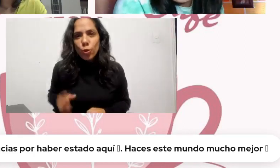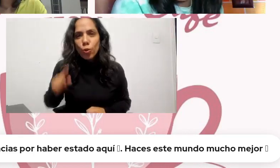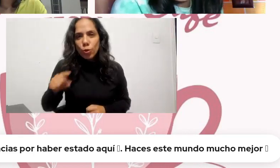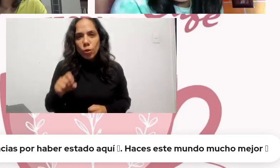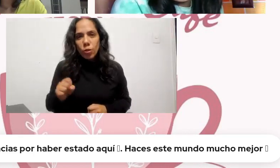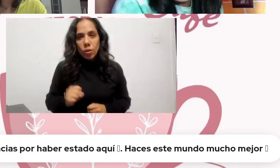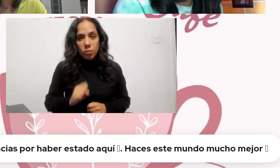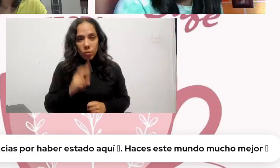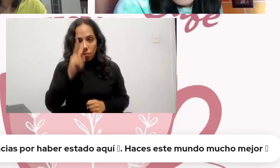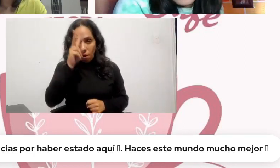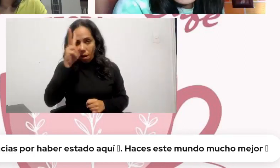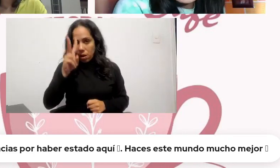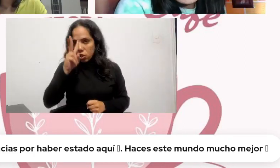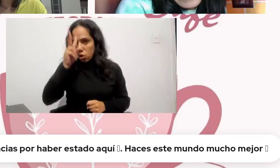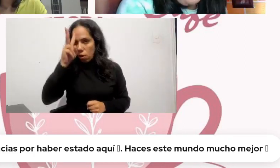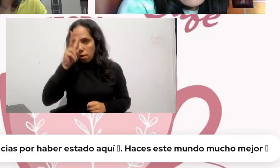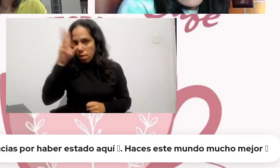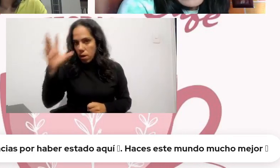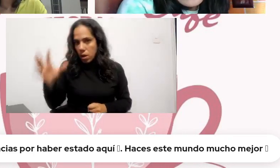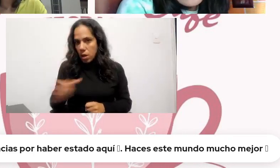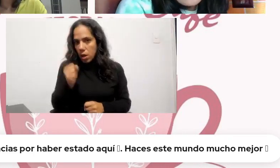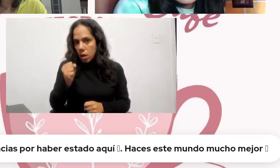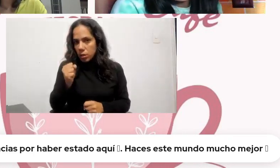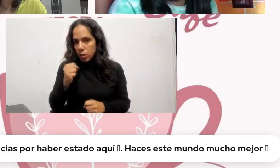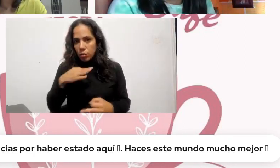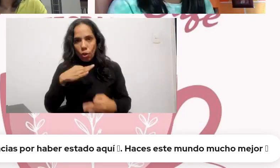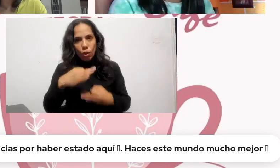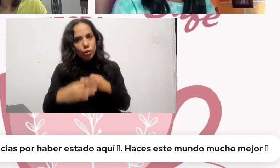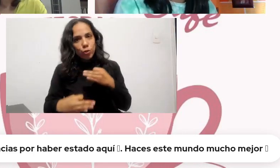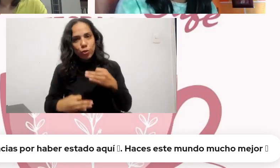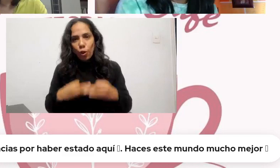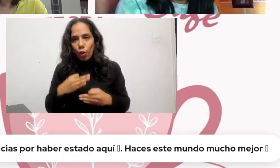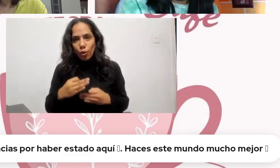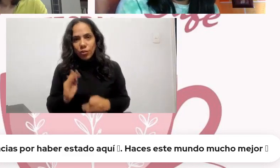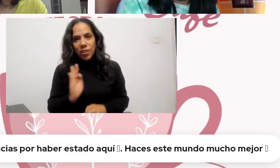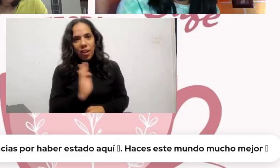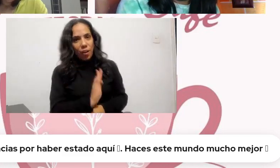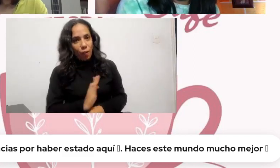venganza va a ser que todos seamos felices.